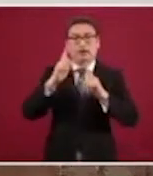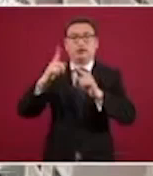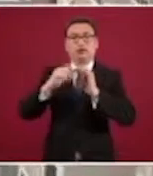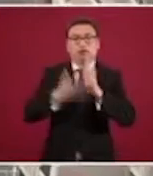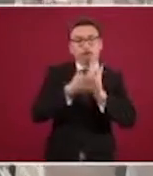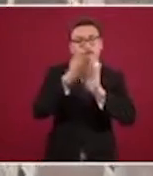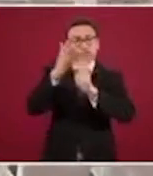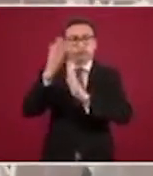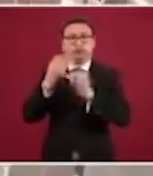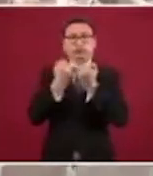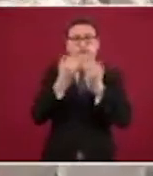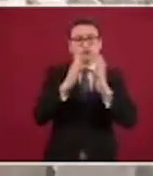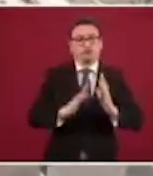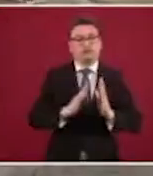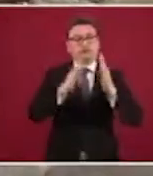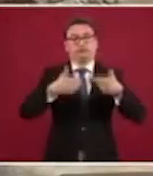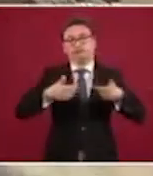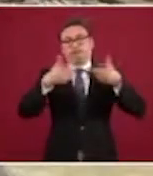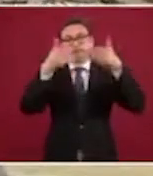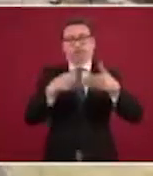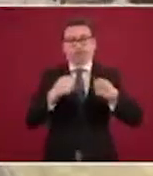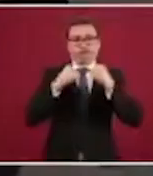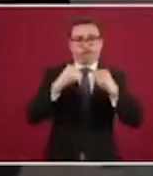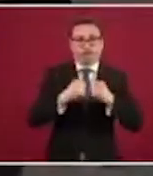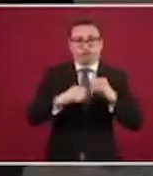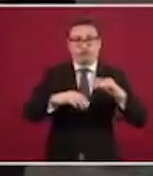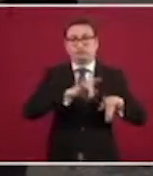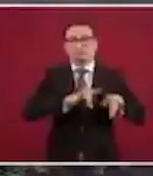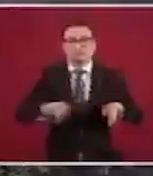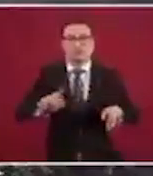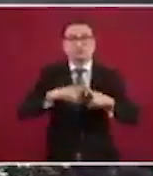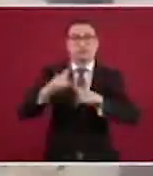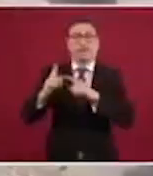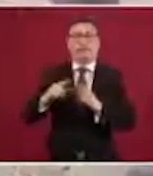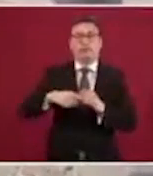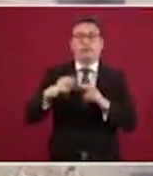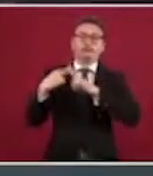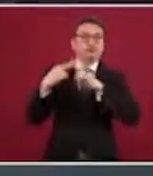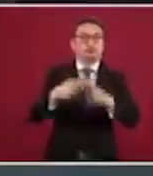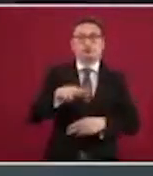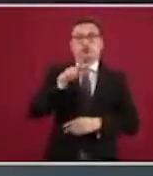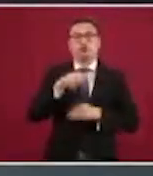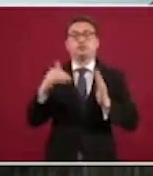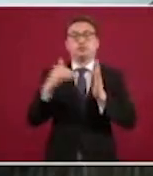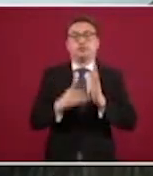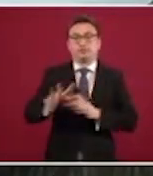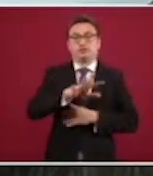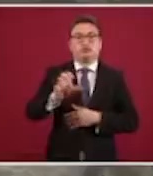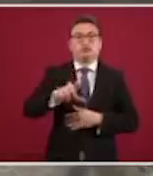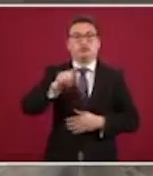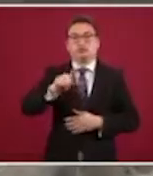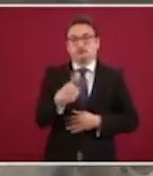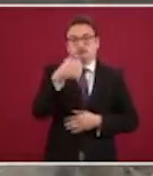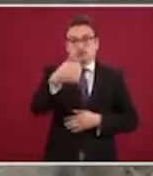de muros, simbra para muros de concreto y colocación de loseta. A la fecha, se han generado